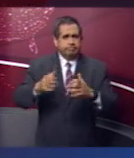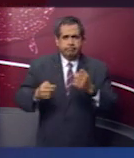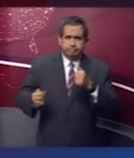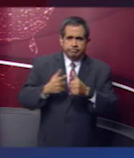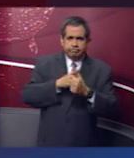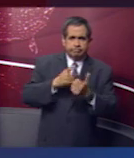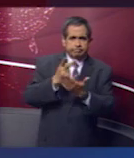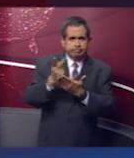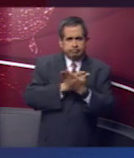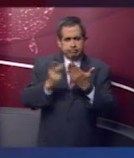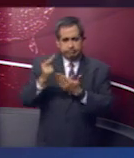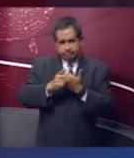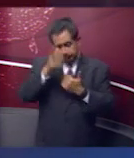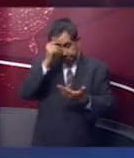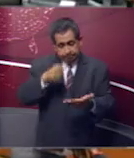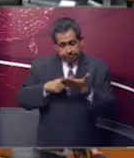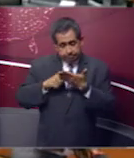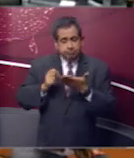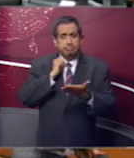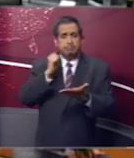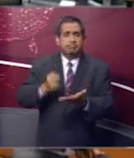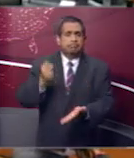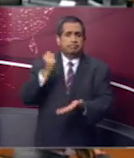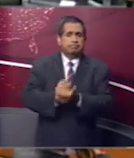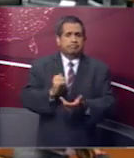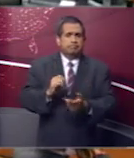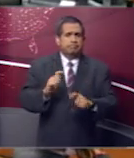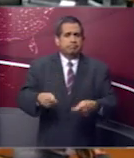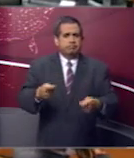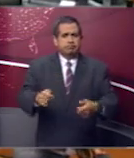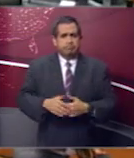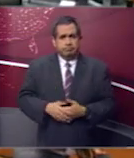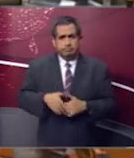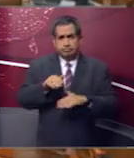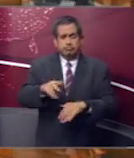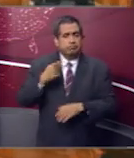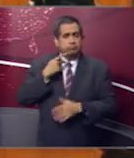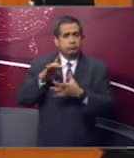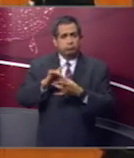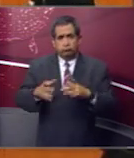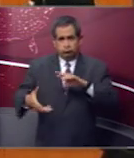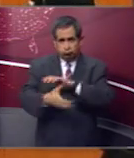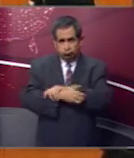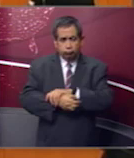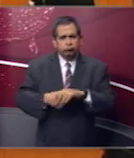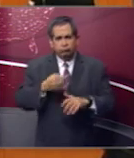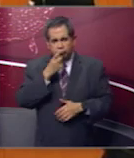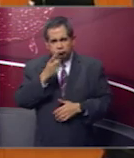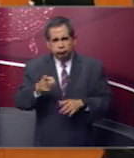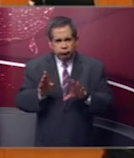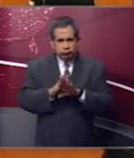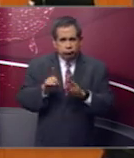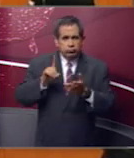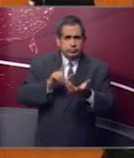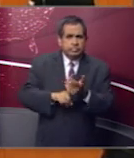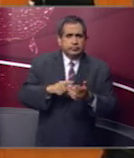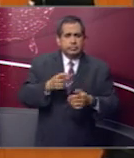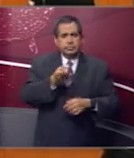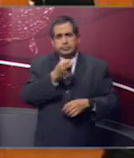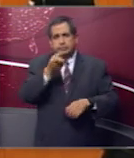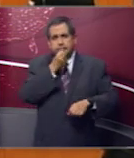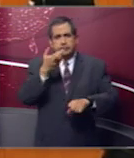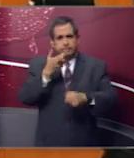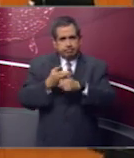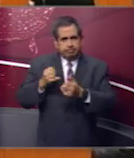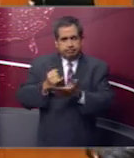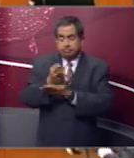y del convenio de coalición para su aprobación. En lo que respecta a la responsabilidad política del gobierno de coalición, se señala que éste se conformará por los